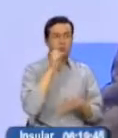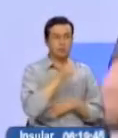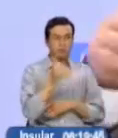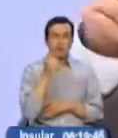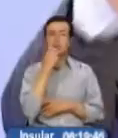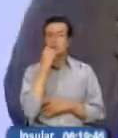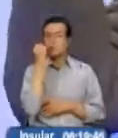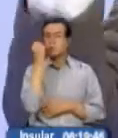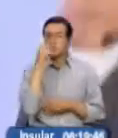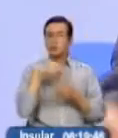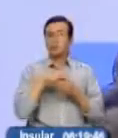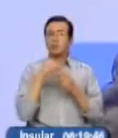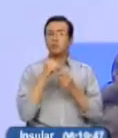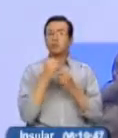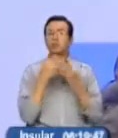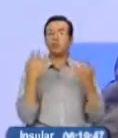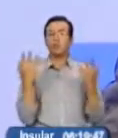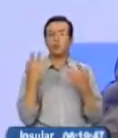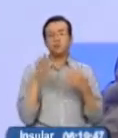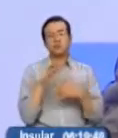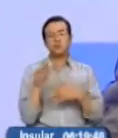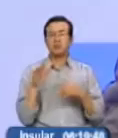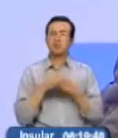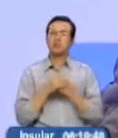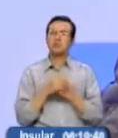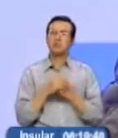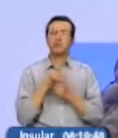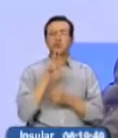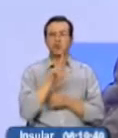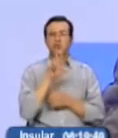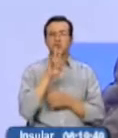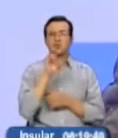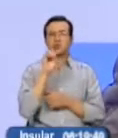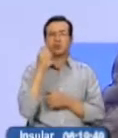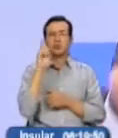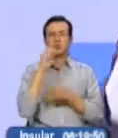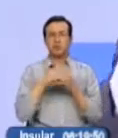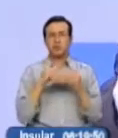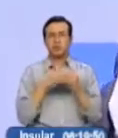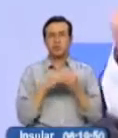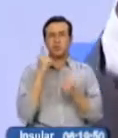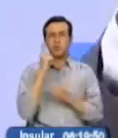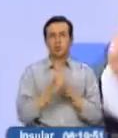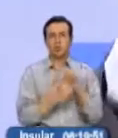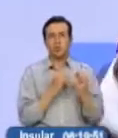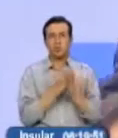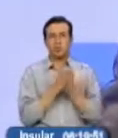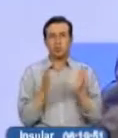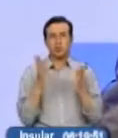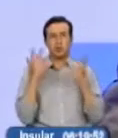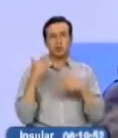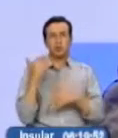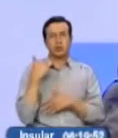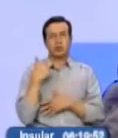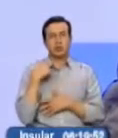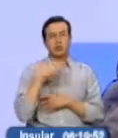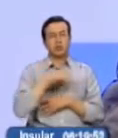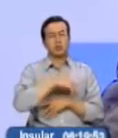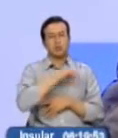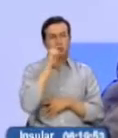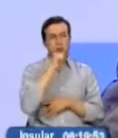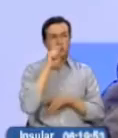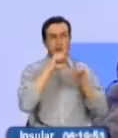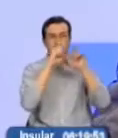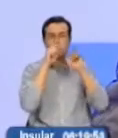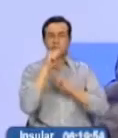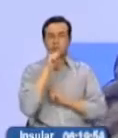nos ahorraríamos en salida de divisas casi alrededor de 370 millones de dólares por año. Y ya tenemos los primeros ganadores de